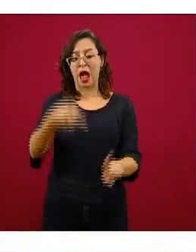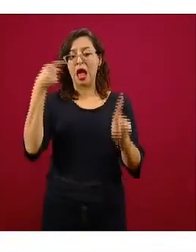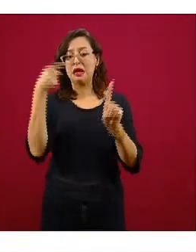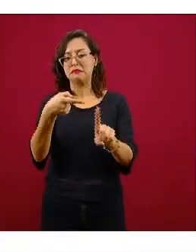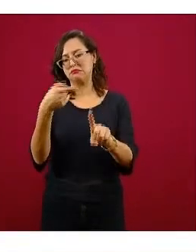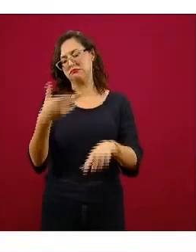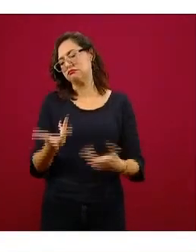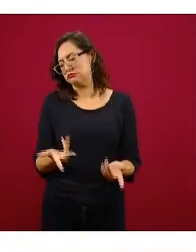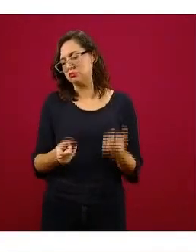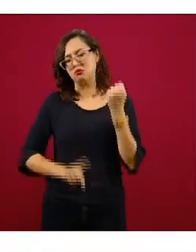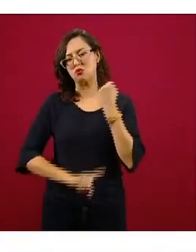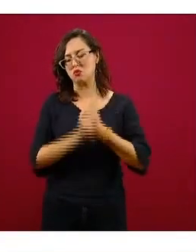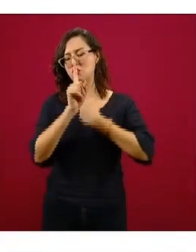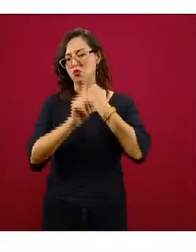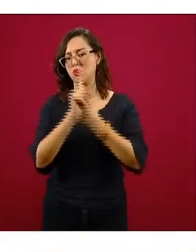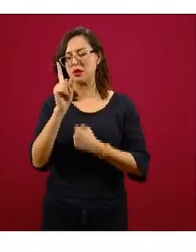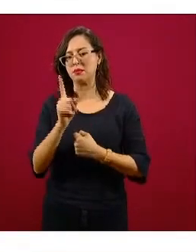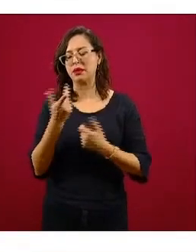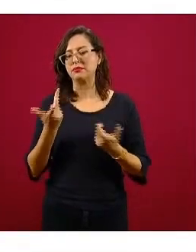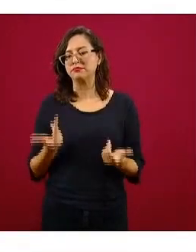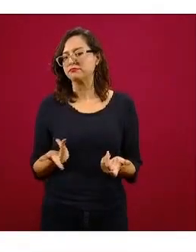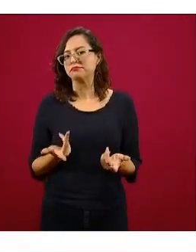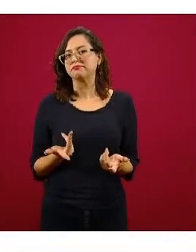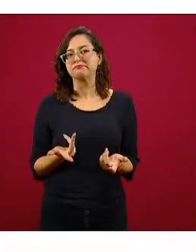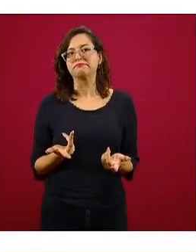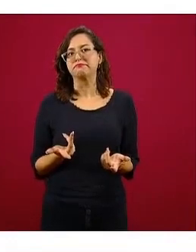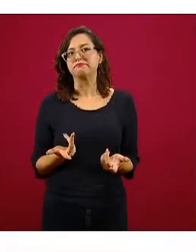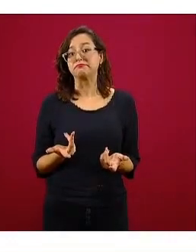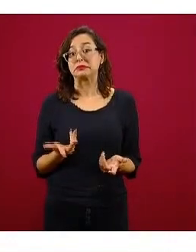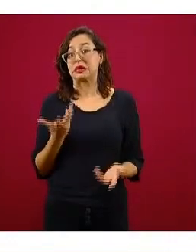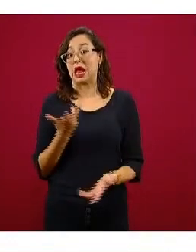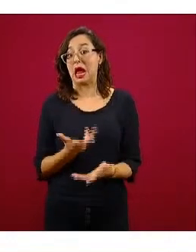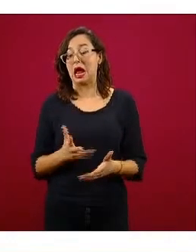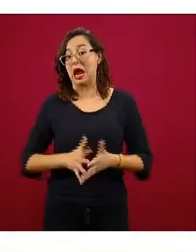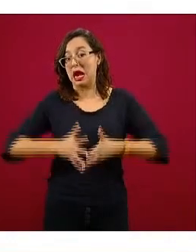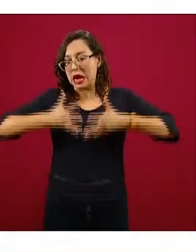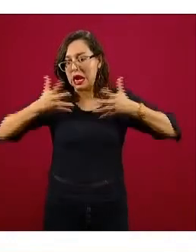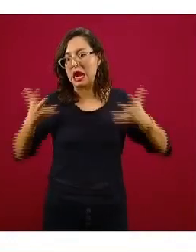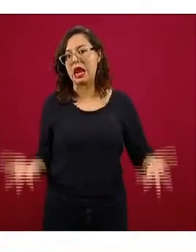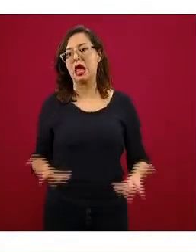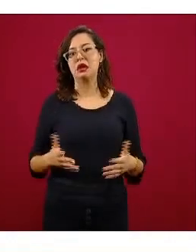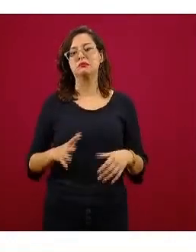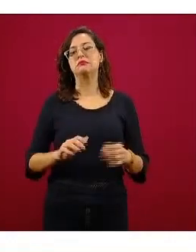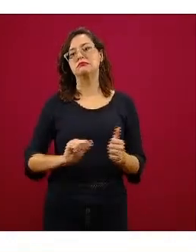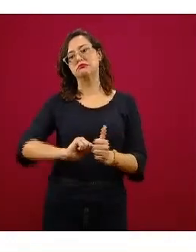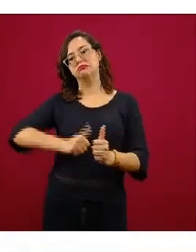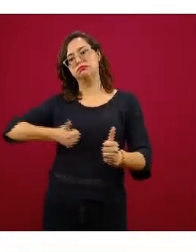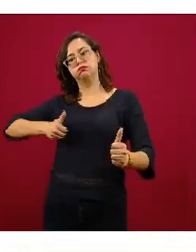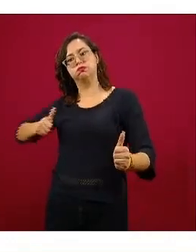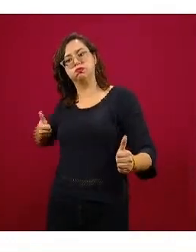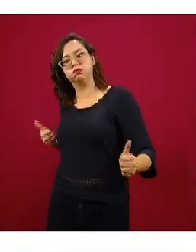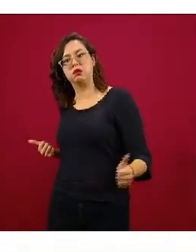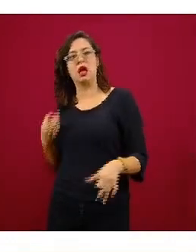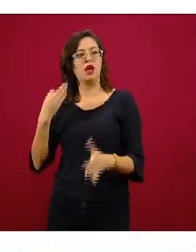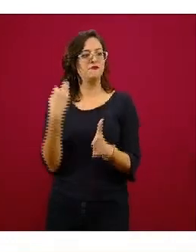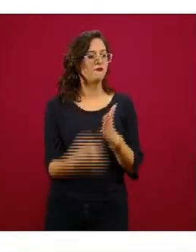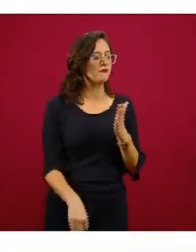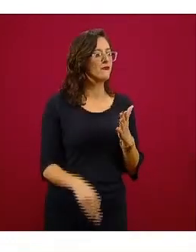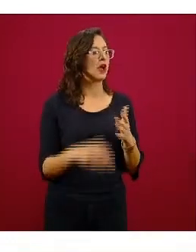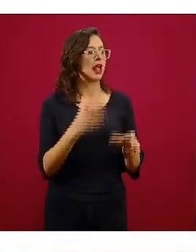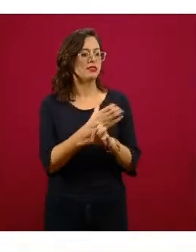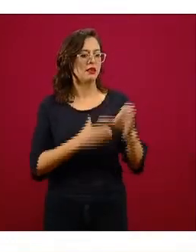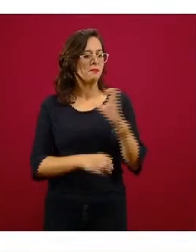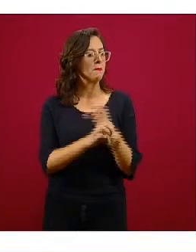componente donde teníamos un gran rezago de equipamiento, de